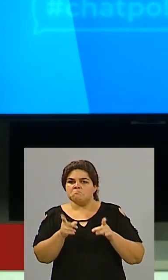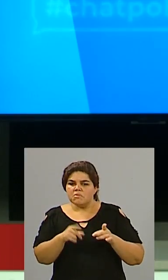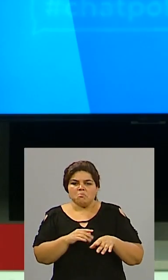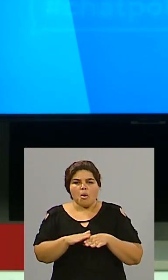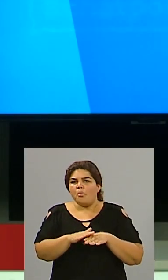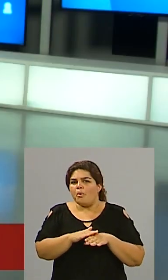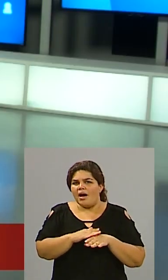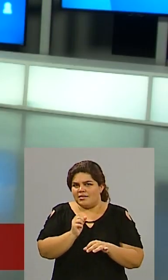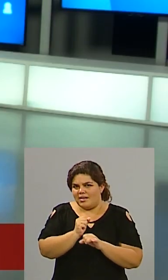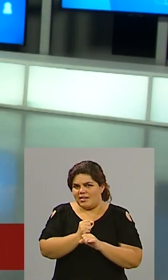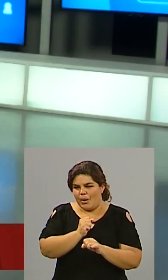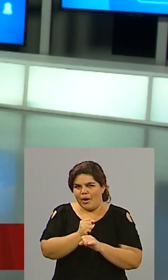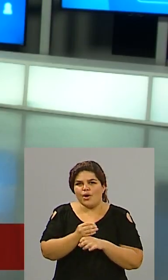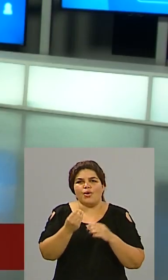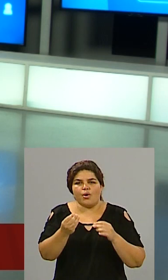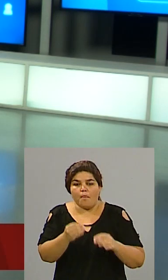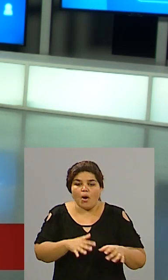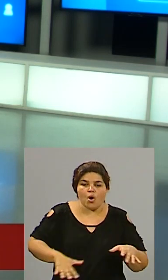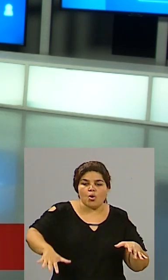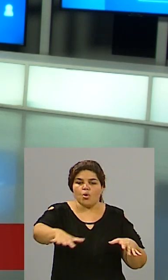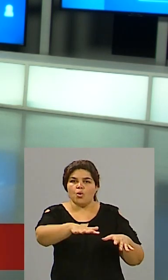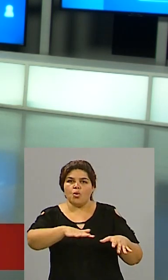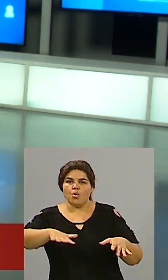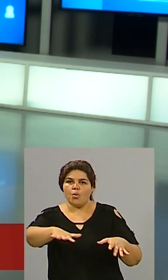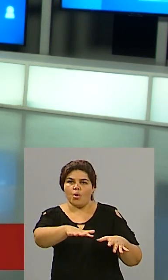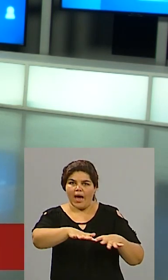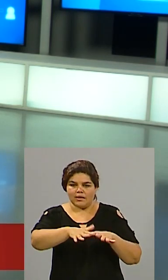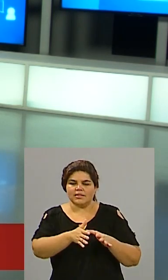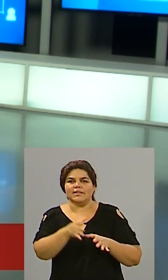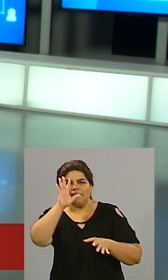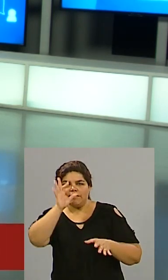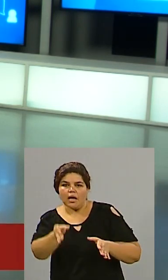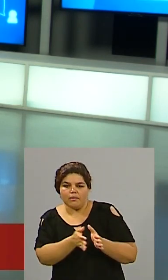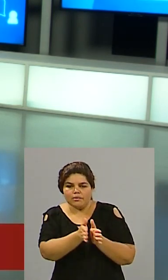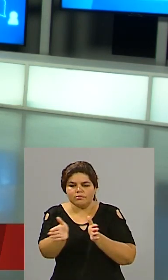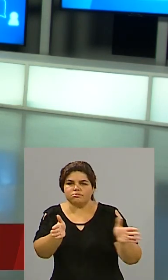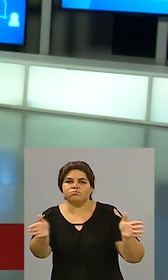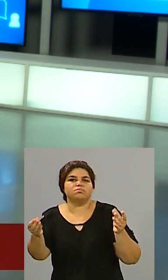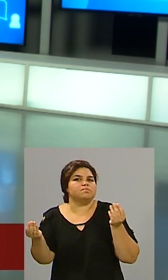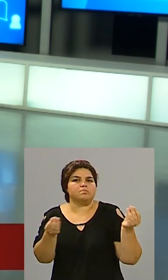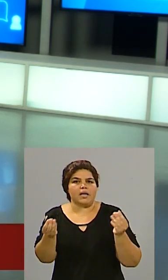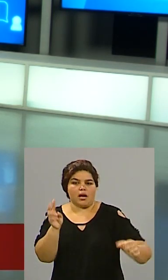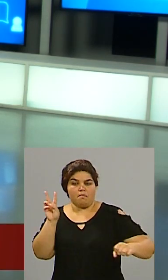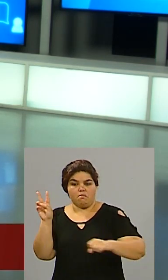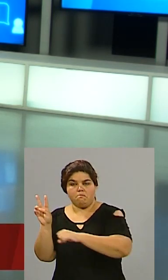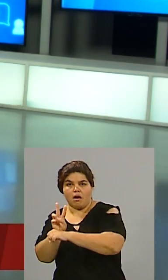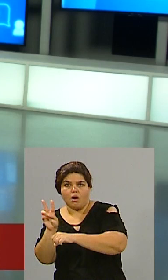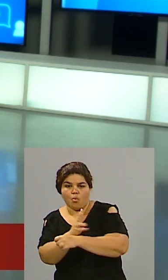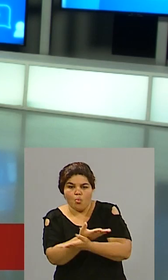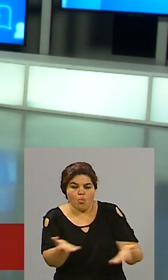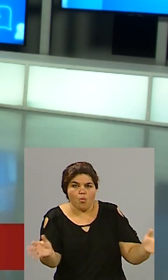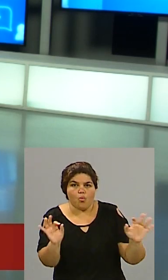en una arquitectura urbanística, ¿no?, propositiva para la prevención. Uh-huh. Si yo tengo una